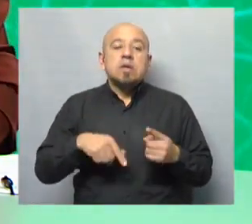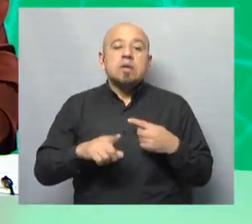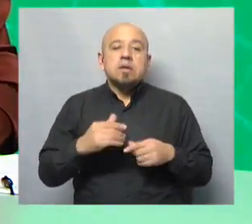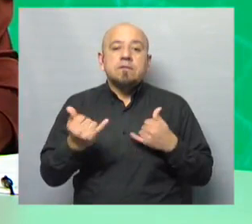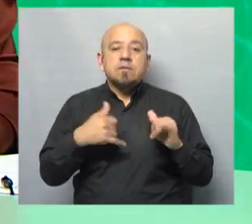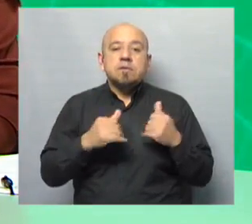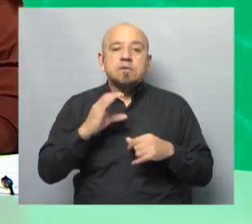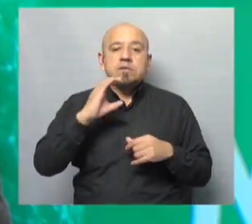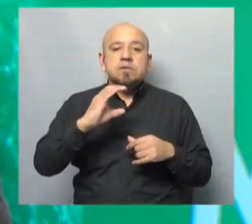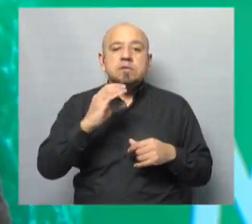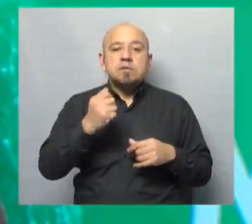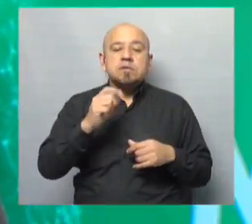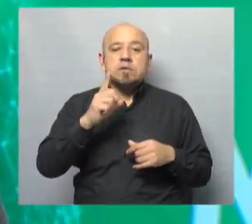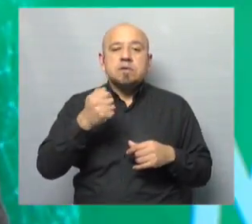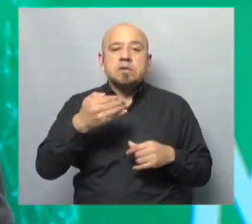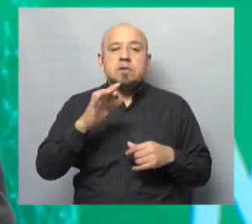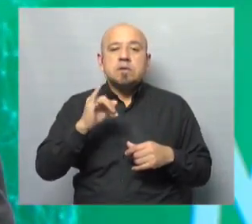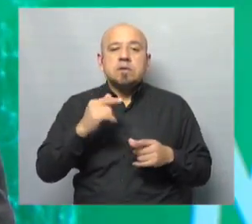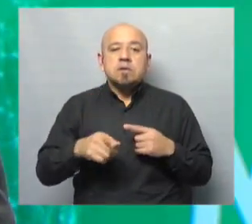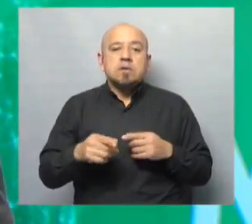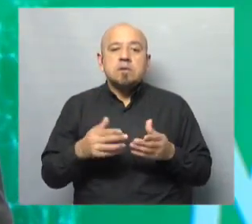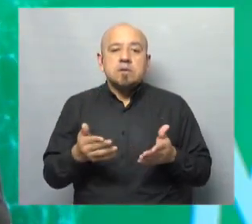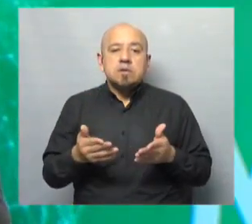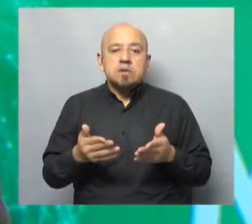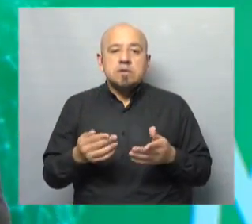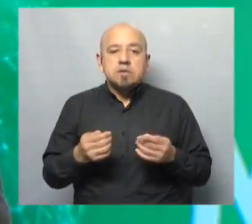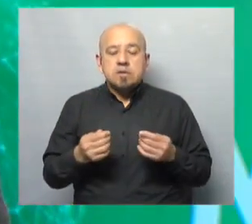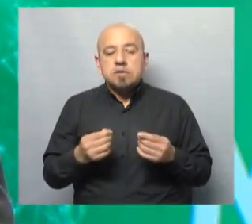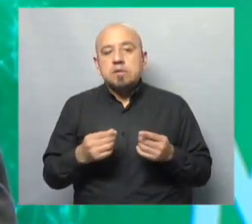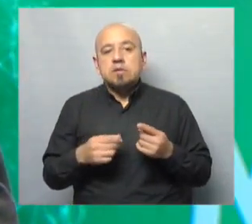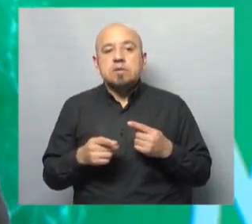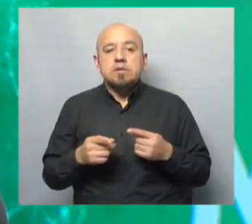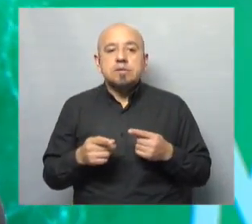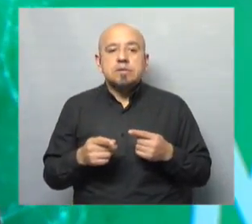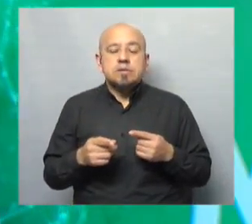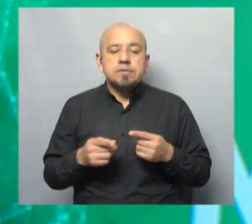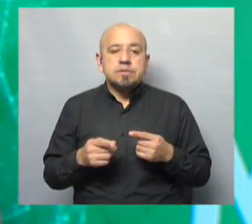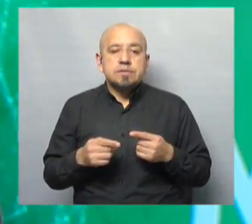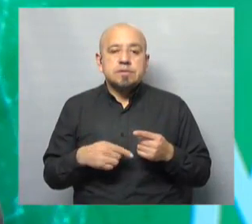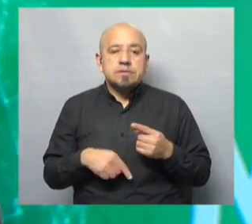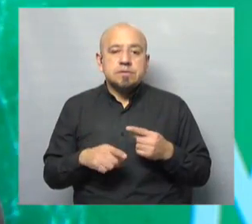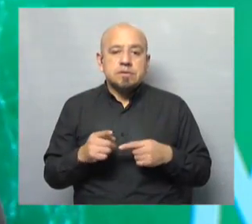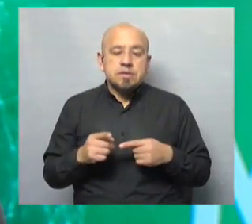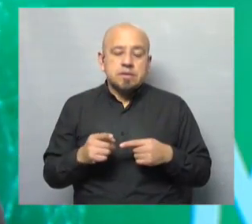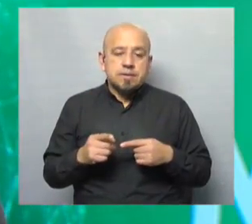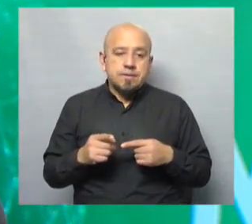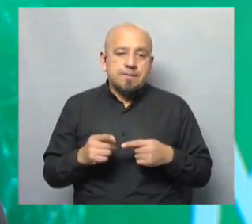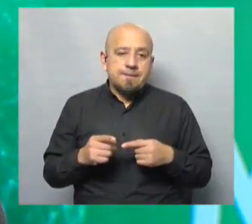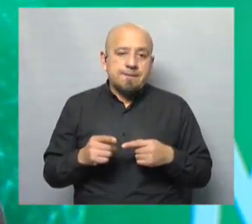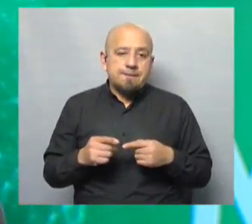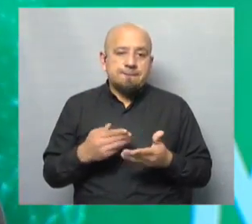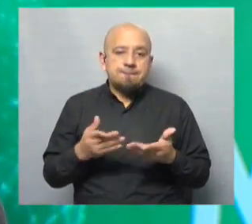a calabria no sé si esté muy ingeniosa y pero también muy reveladora es la